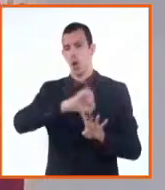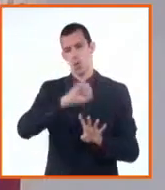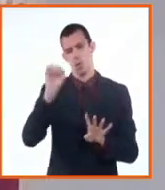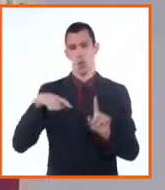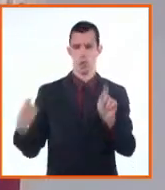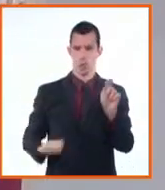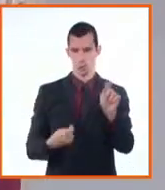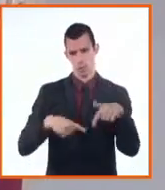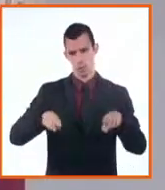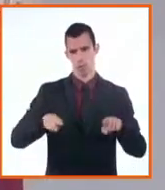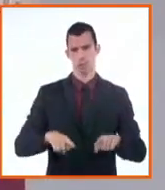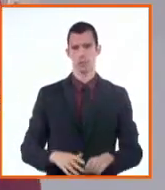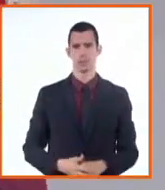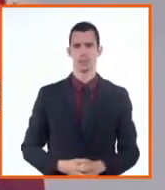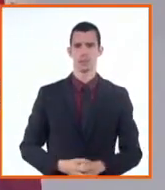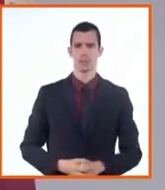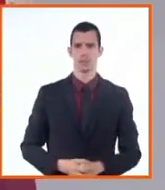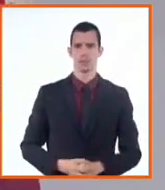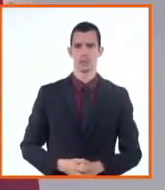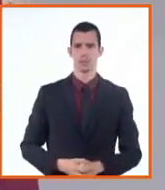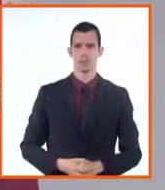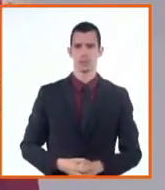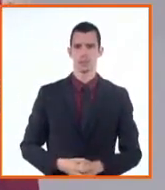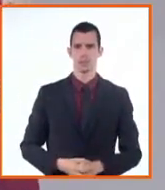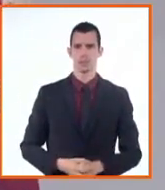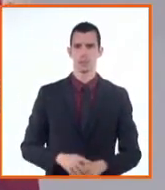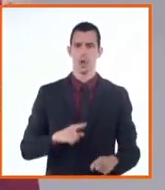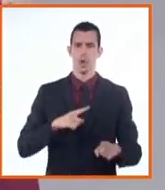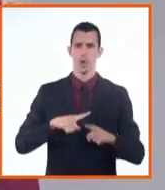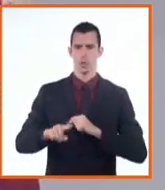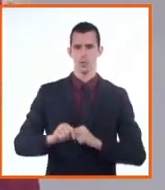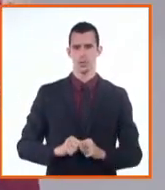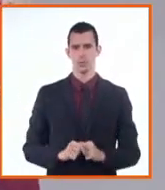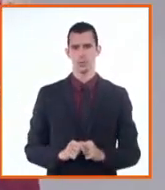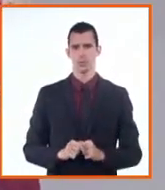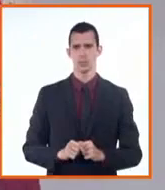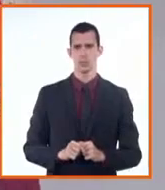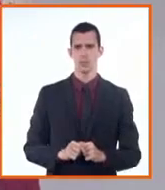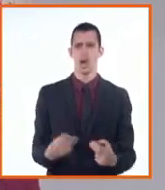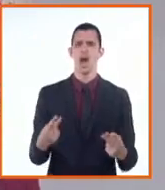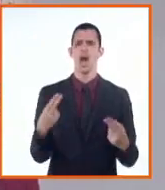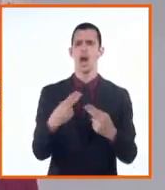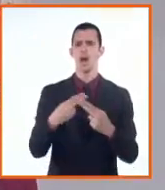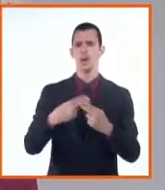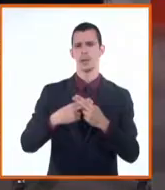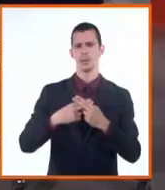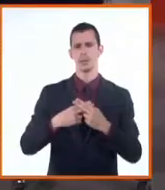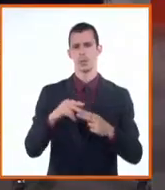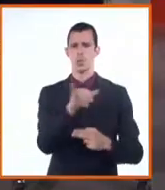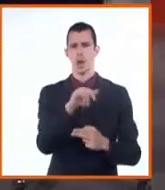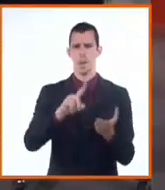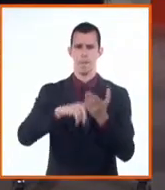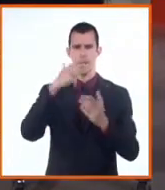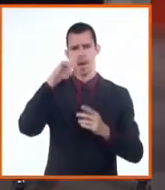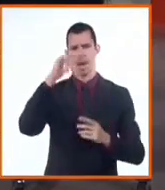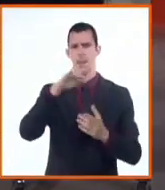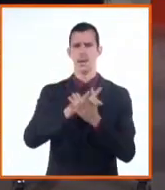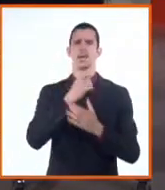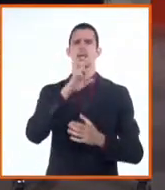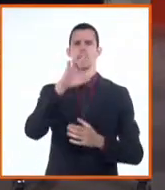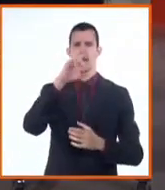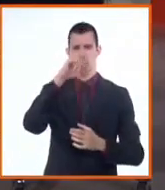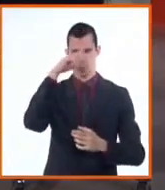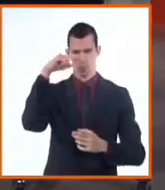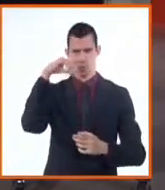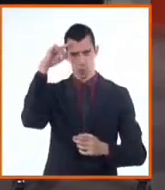este evento eso es lo que hay más los Juegos Panamericanos que se realizarán en el mes de noviembre finales